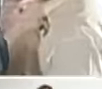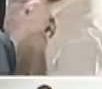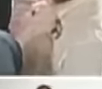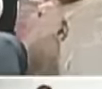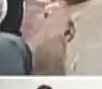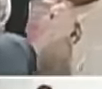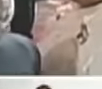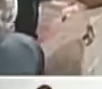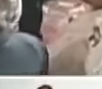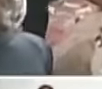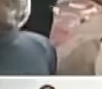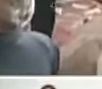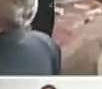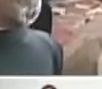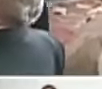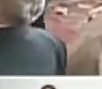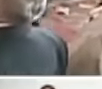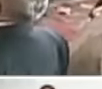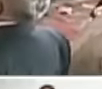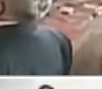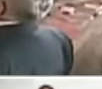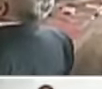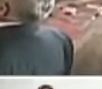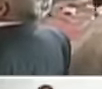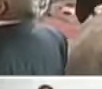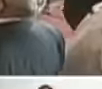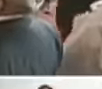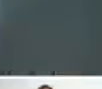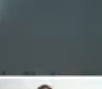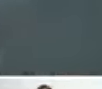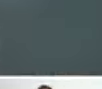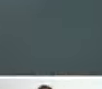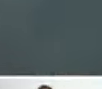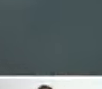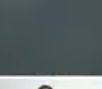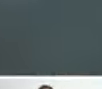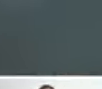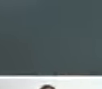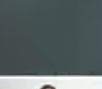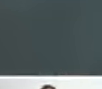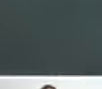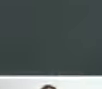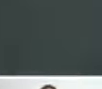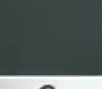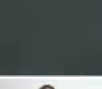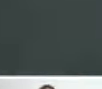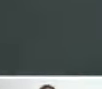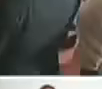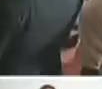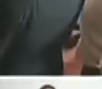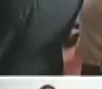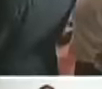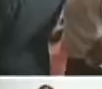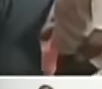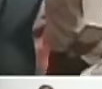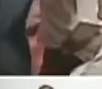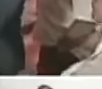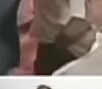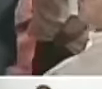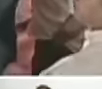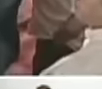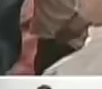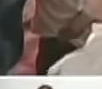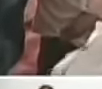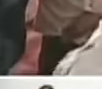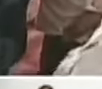Estado venezolano. Todos estos planes, también precisaba que el presidente de Guyana, Irfan Ali, responde a los intereses de Estados